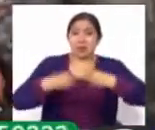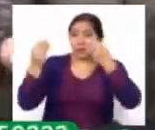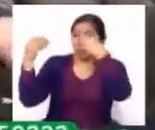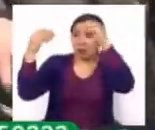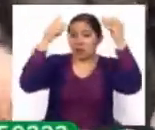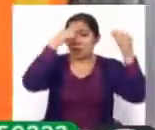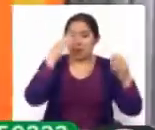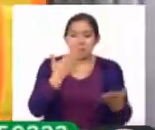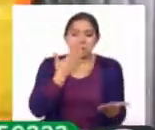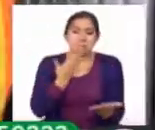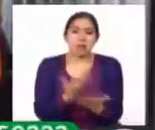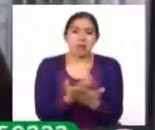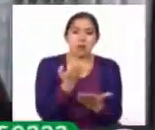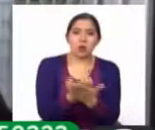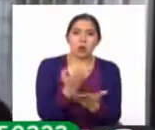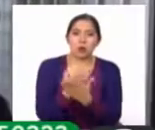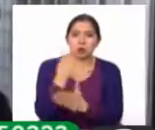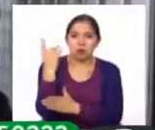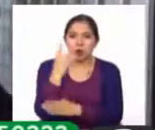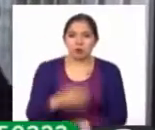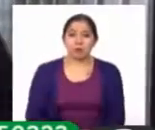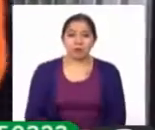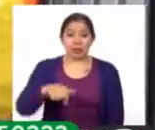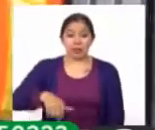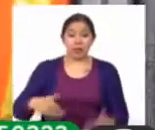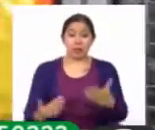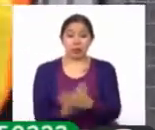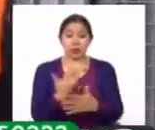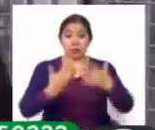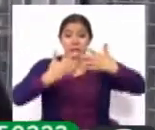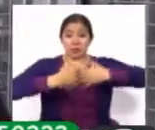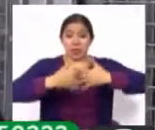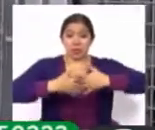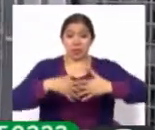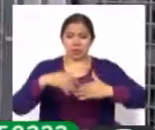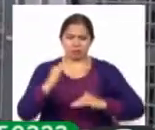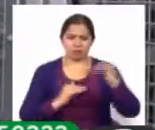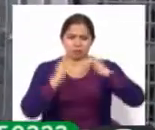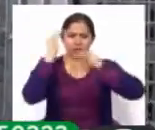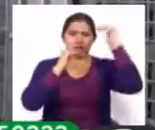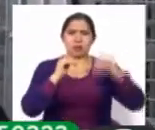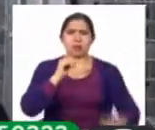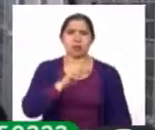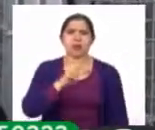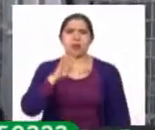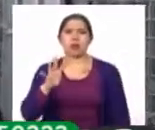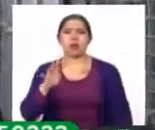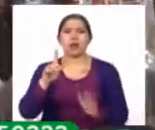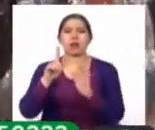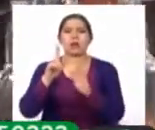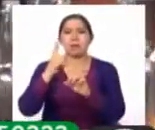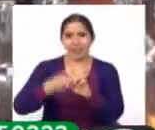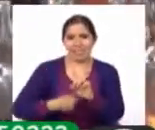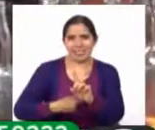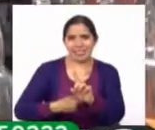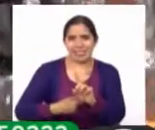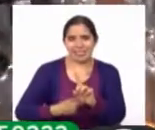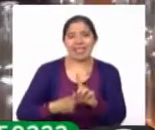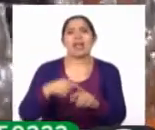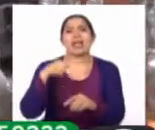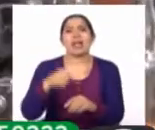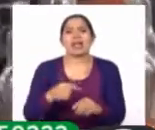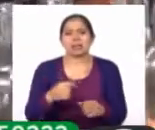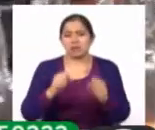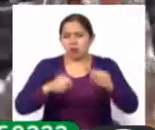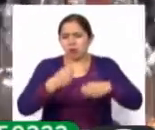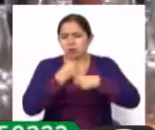y latinoamericana. La nueva factoría fue construida en 24 meses y tiene una capacidad de producción de 40.000 toneladas